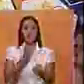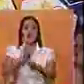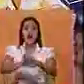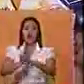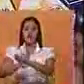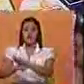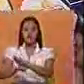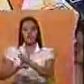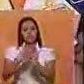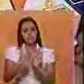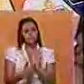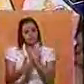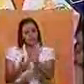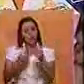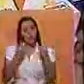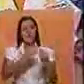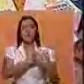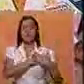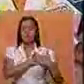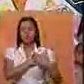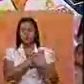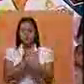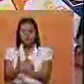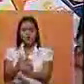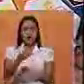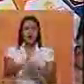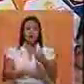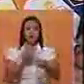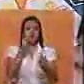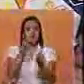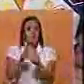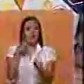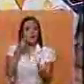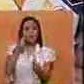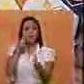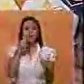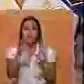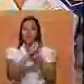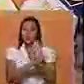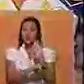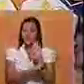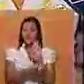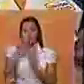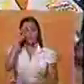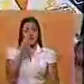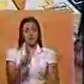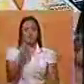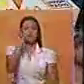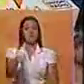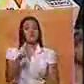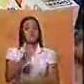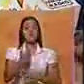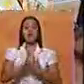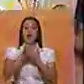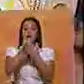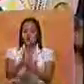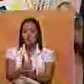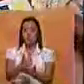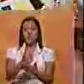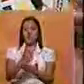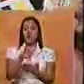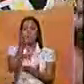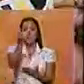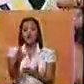manifestamos nuestra voluntad para hacerle un seguimiento estricto a las normas y pedirles colaboración a los